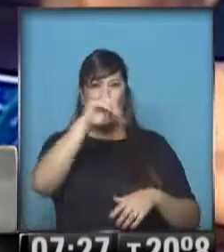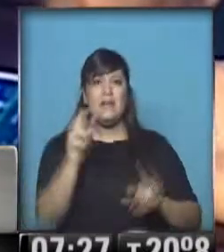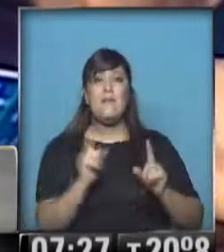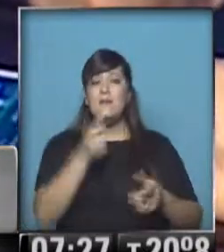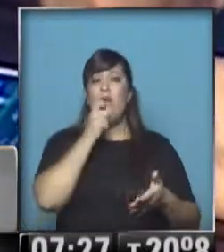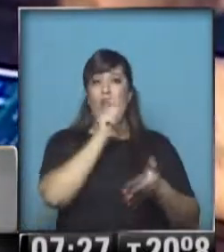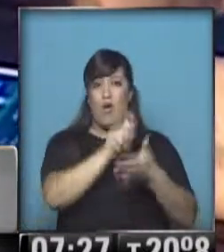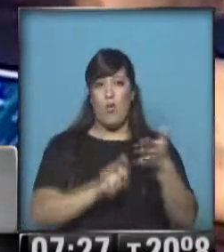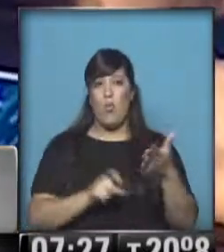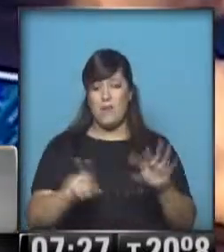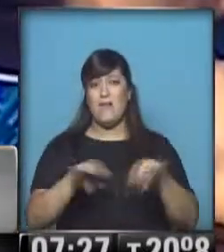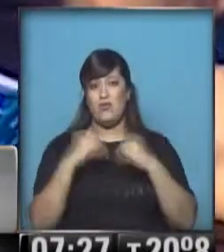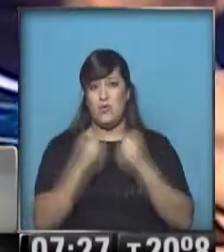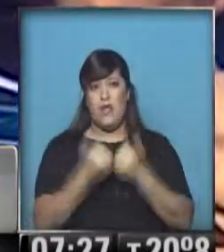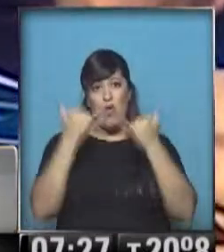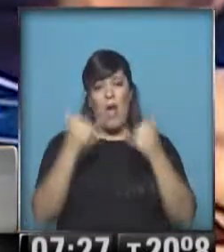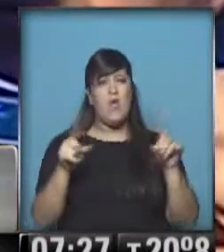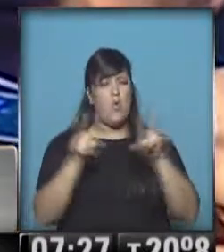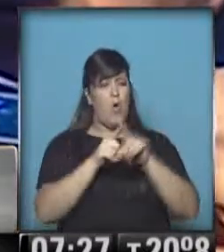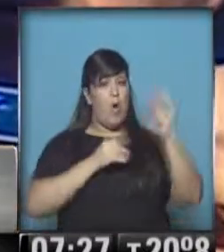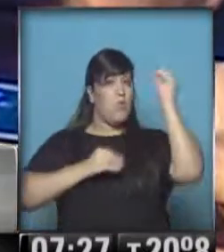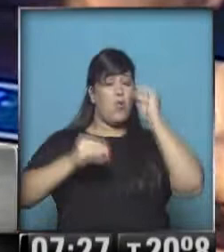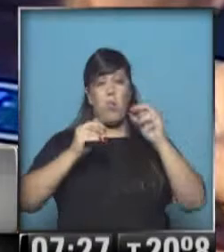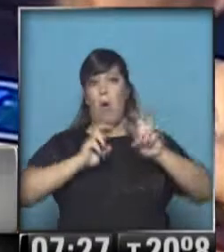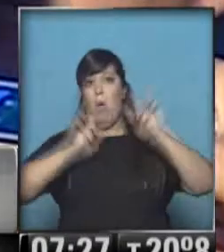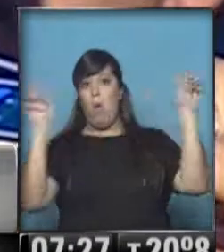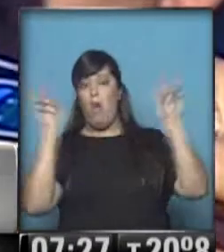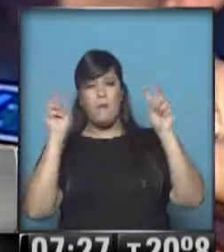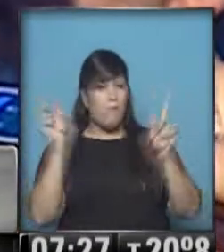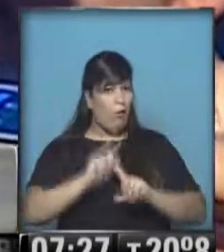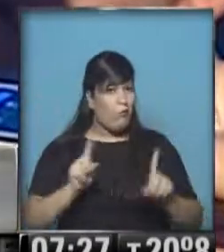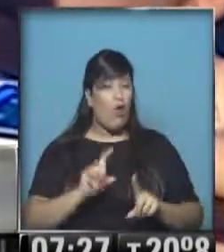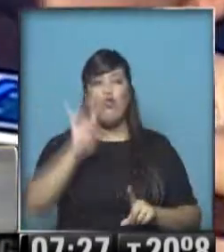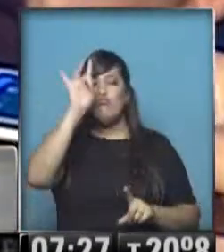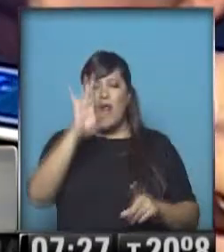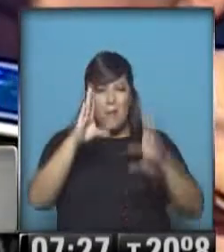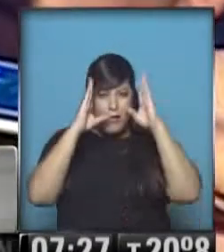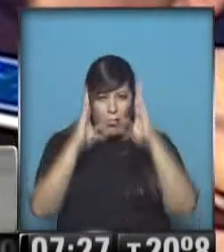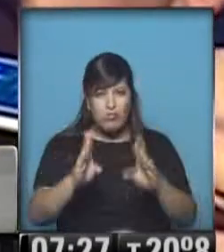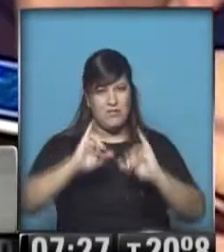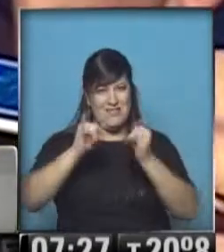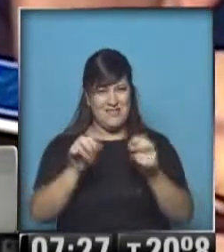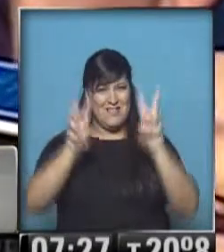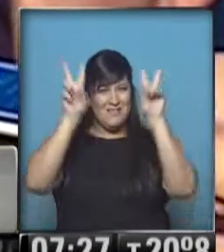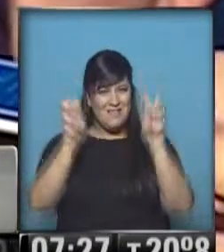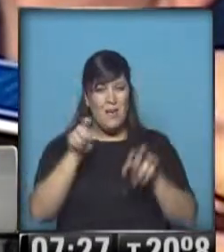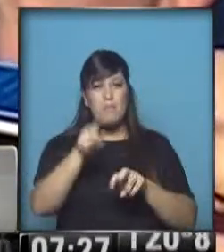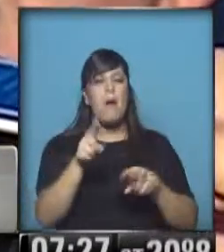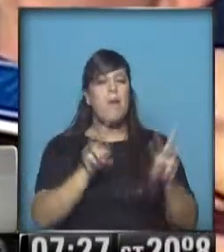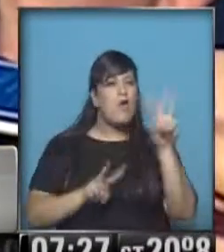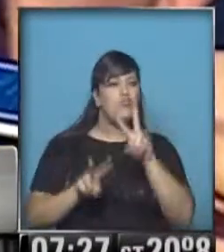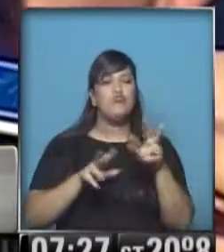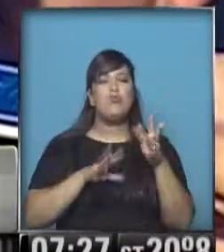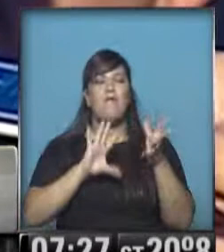encuestas, y no son ni alarmantes ni preocupantes. Simplemente es ocuparse del tema y buscar la forma de